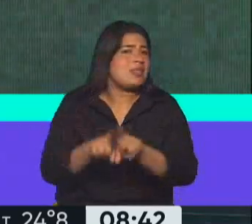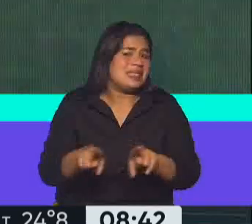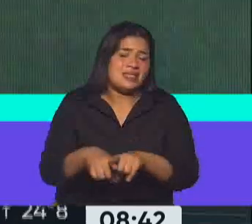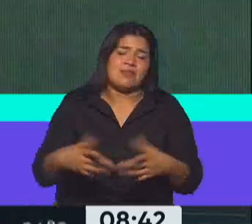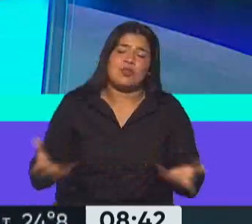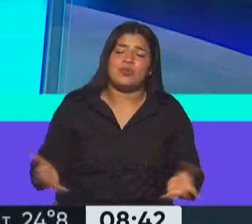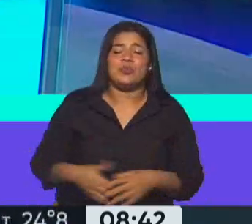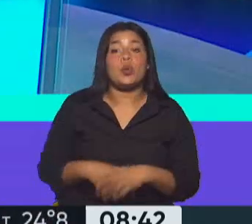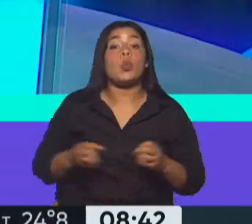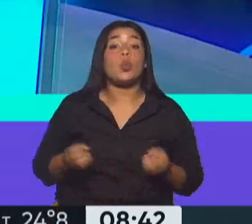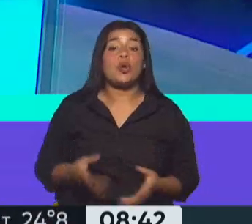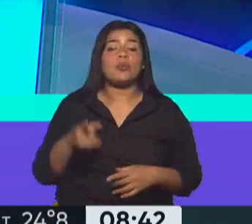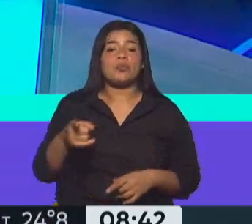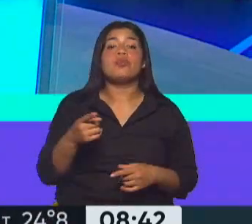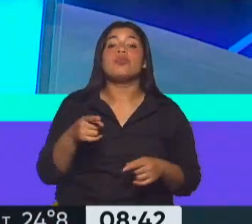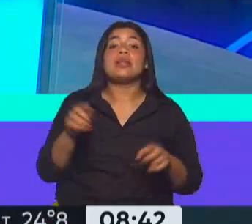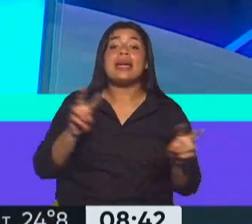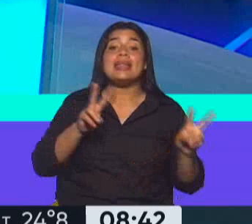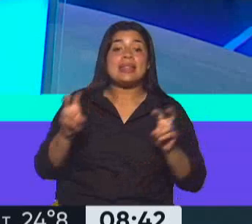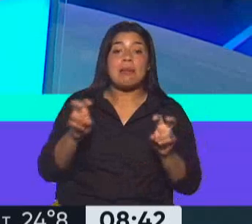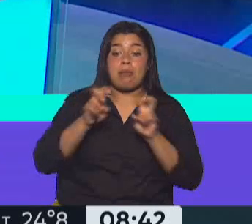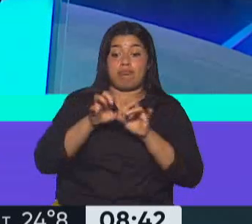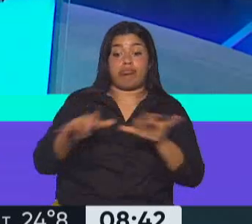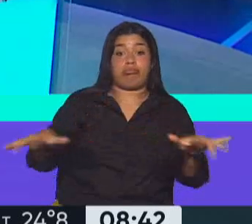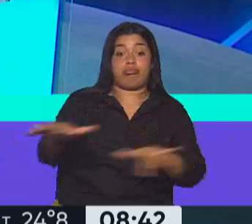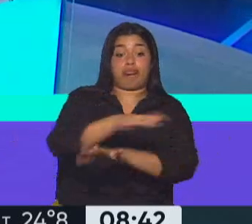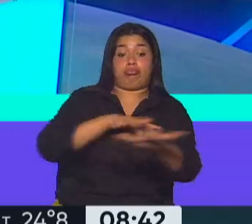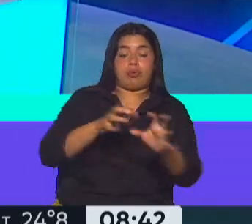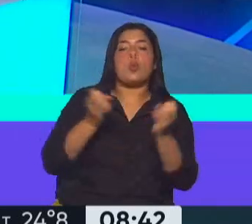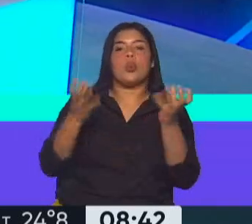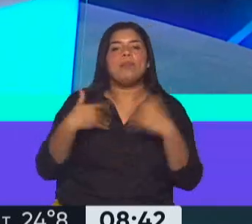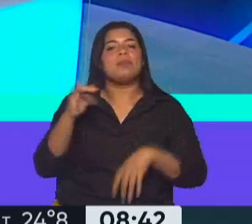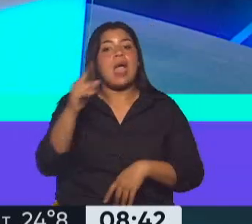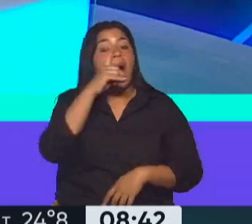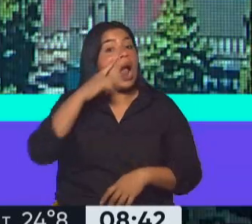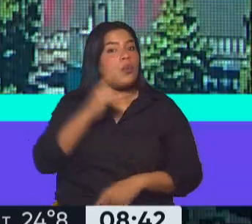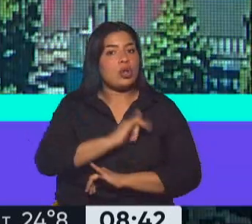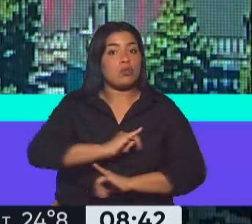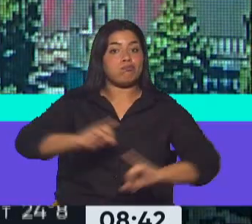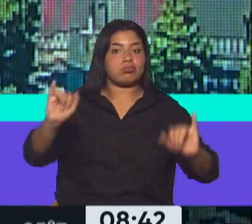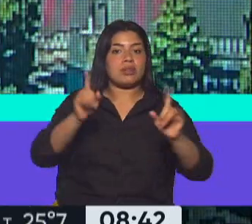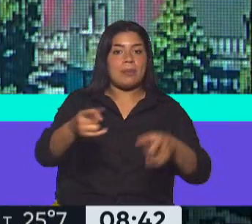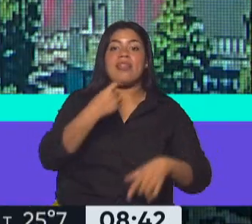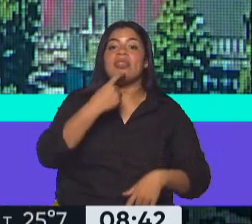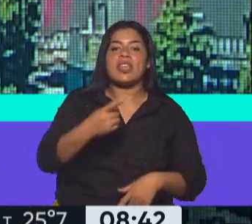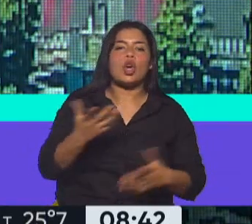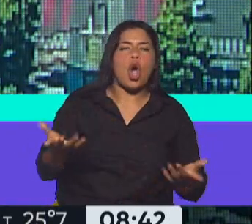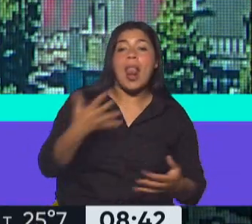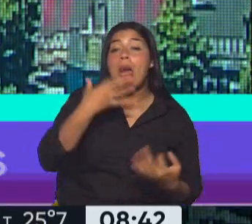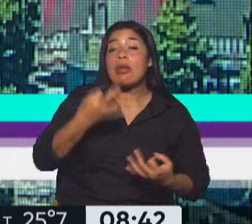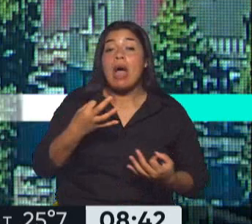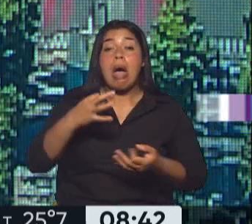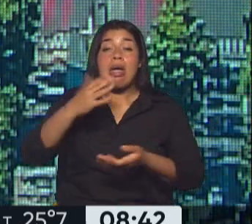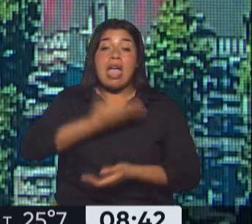reclamos. Sí. Y bueno, hablamos de repercusiones y habló el presidente Alberto Fernández. Exactamente, habló el presidente Alberto Fernández, que calificó de lapidario el informe